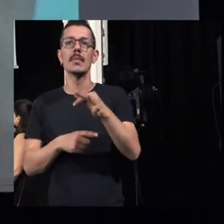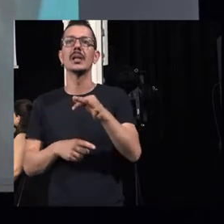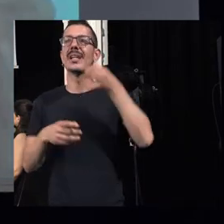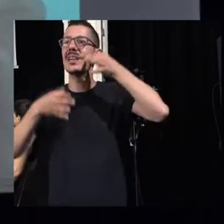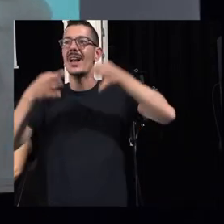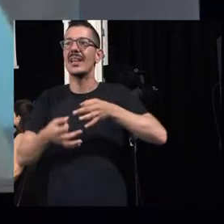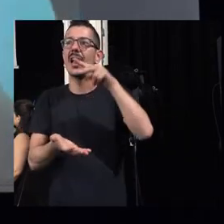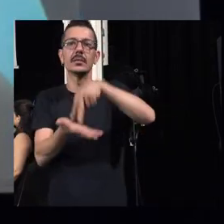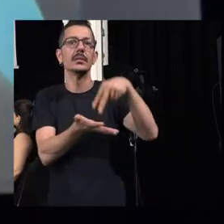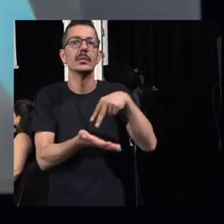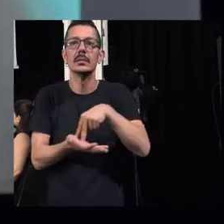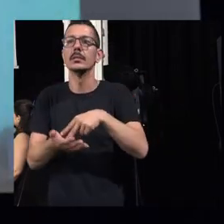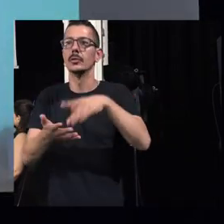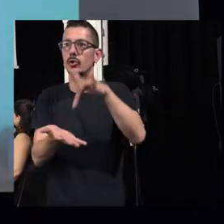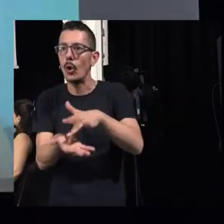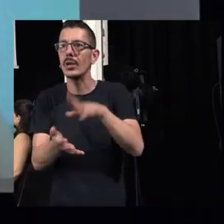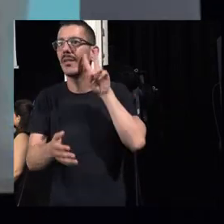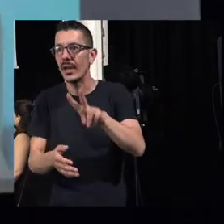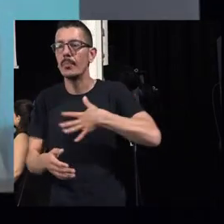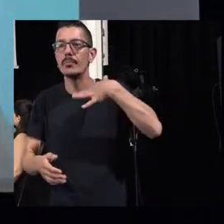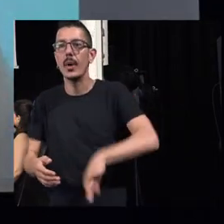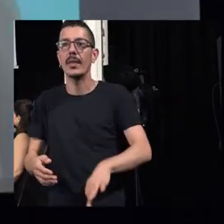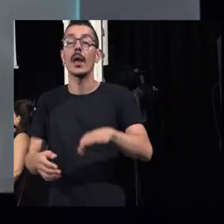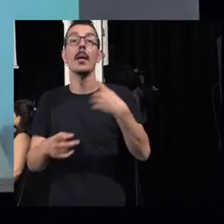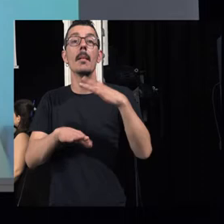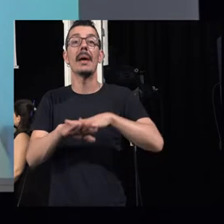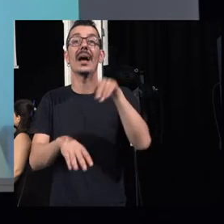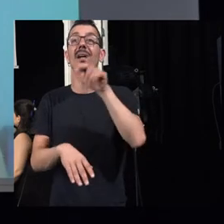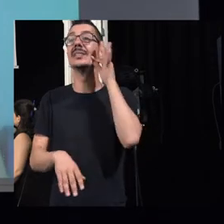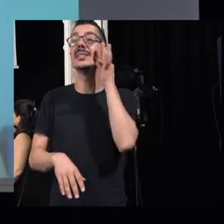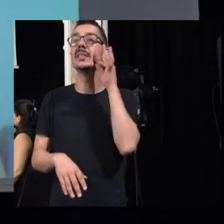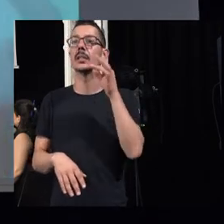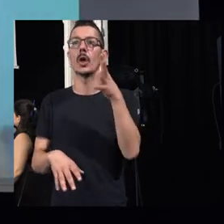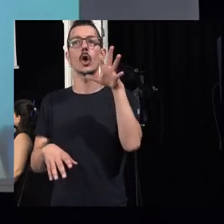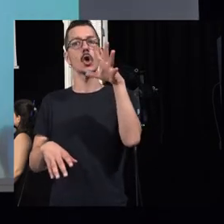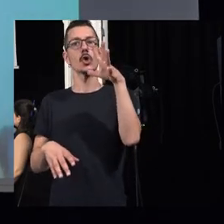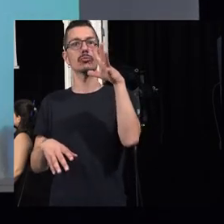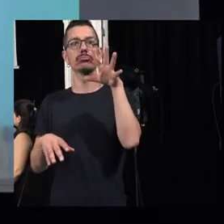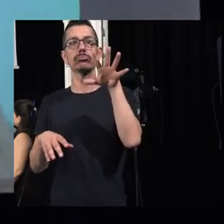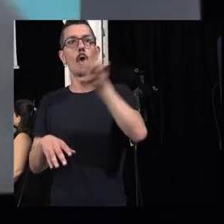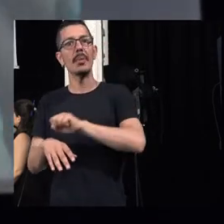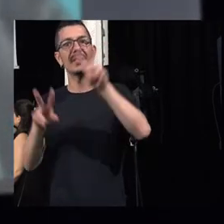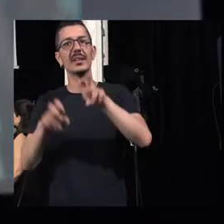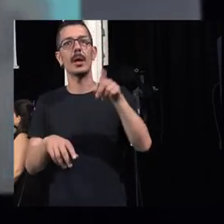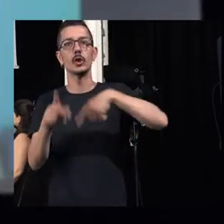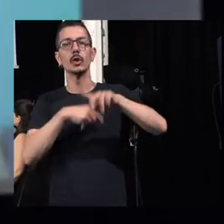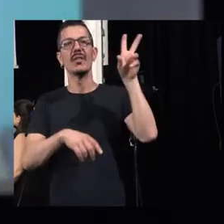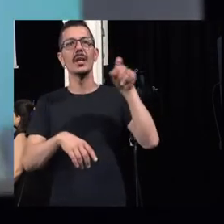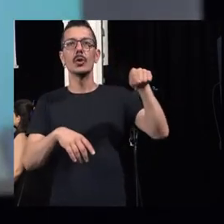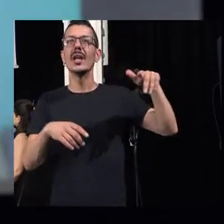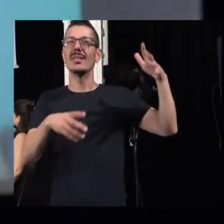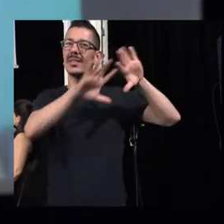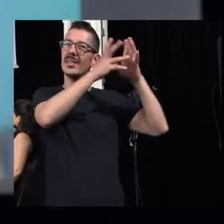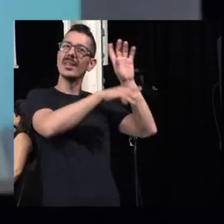chicas comprendan de que venimos de allá, porque tenemos que reforzar la memoria, porque las nuevas generaciones no pueden